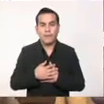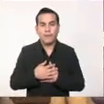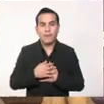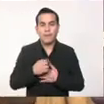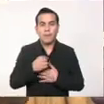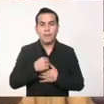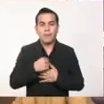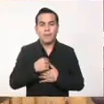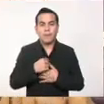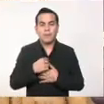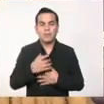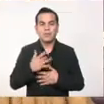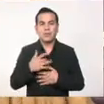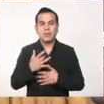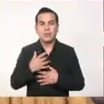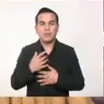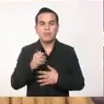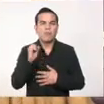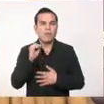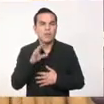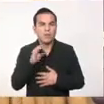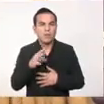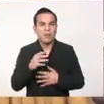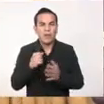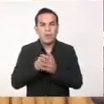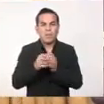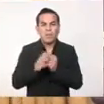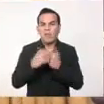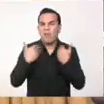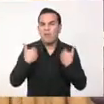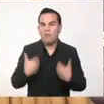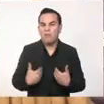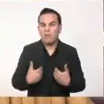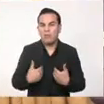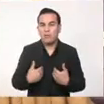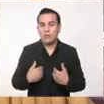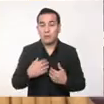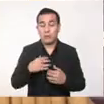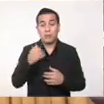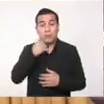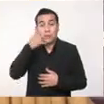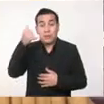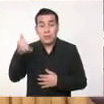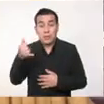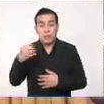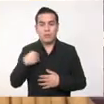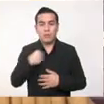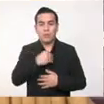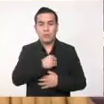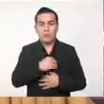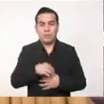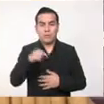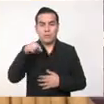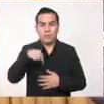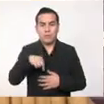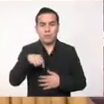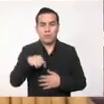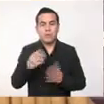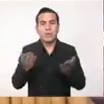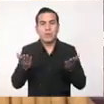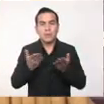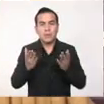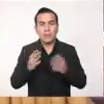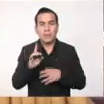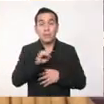Cuando tengo un dolor o me duele algo y tengo un problema físico, pues llamo al médico. Claro. Y en este caso lo que hemos hecho